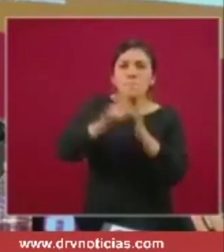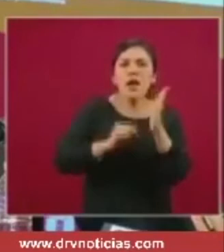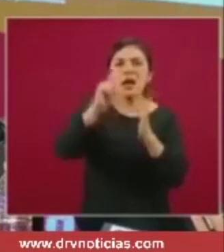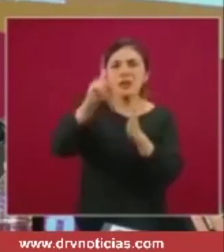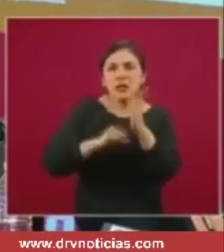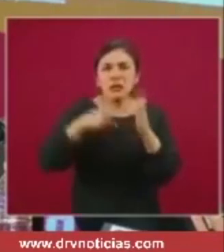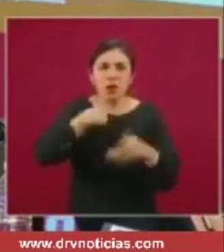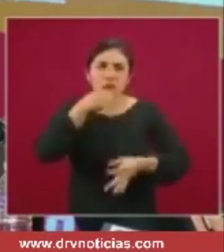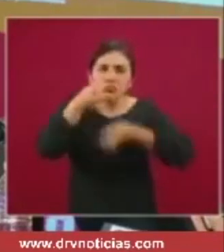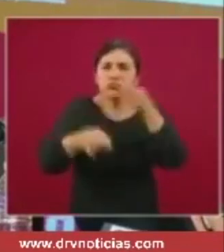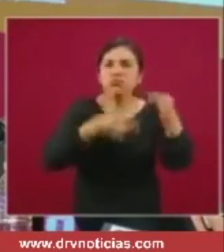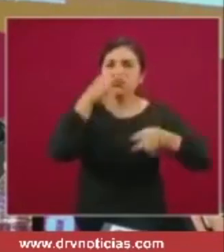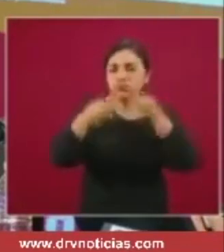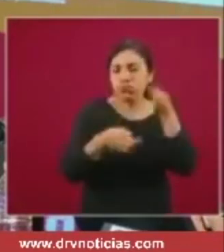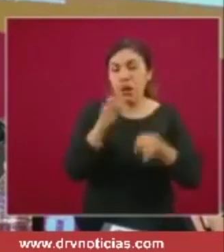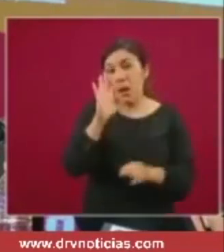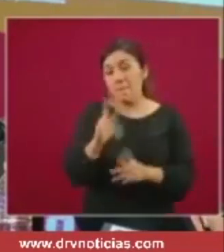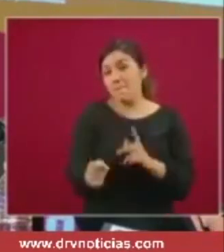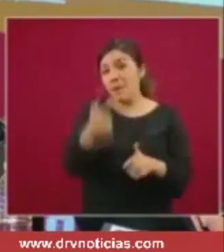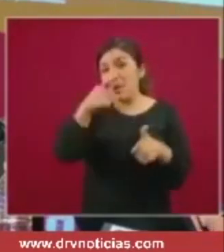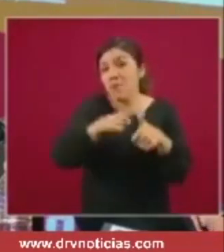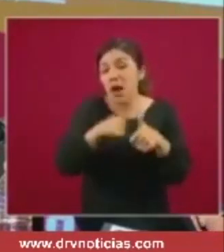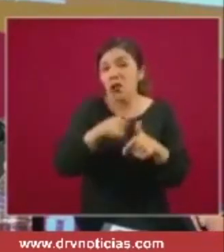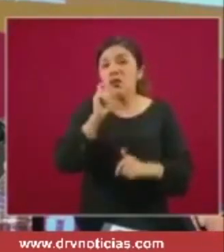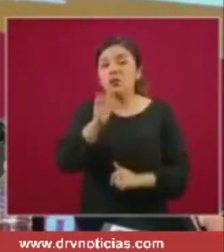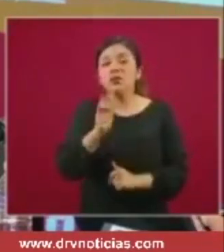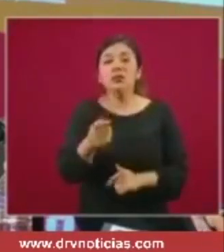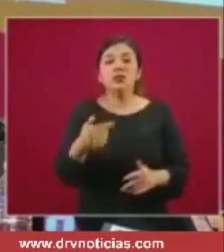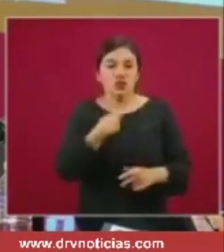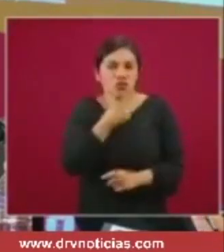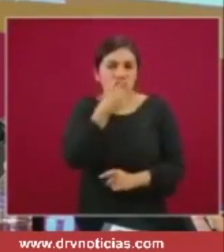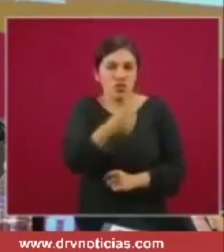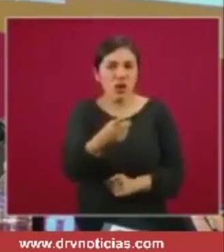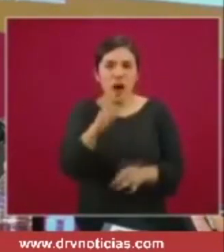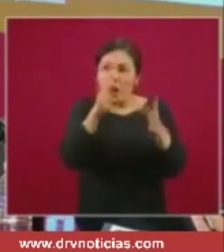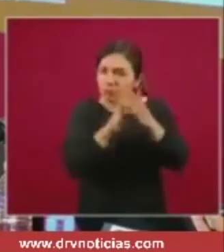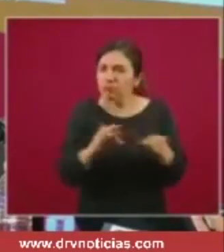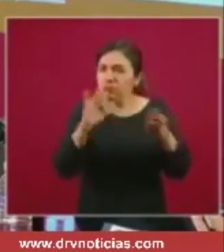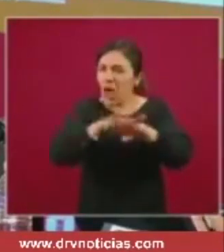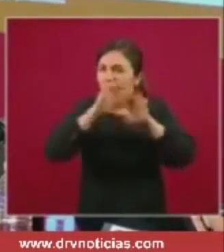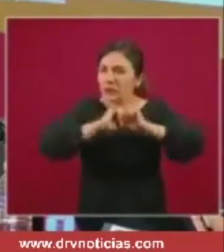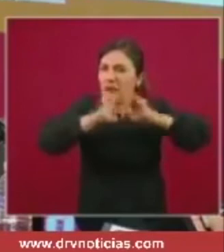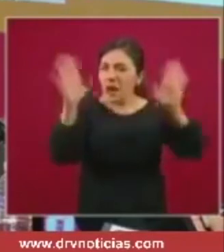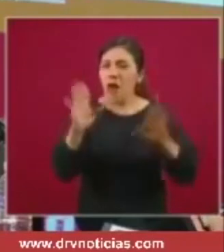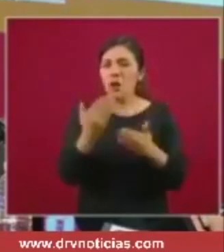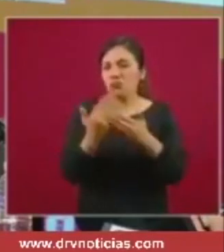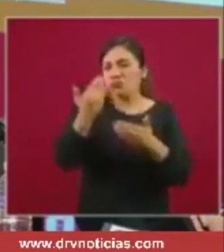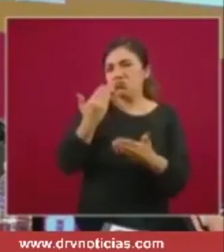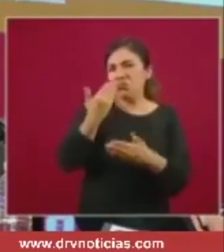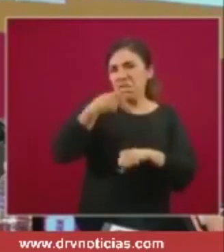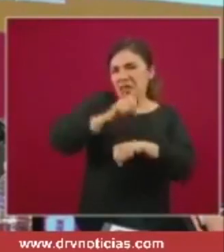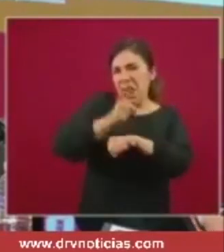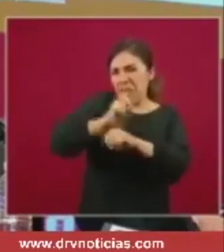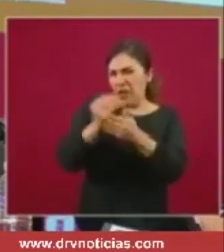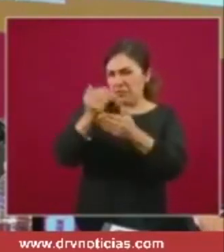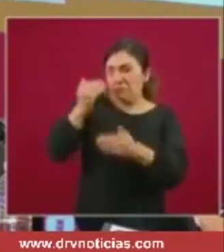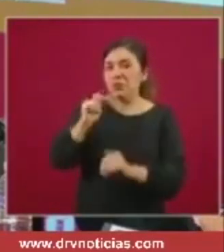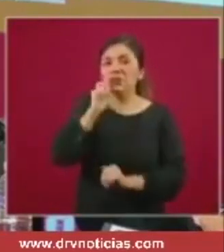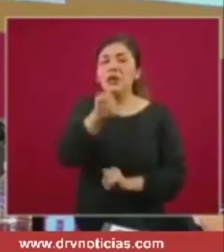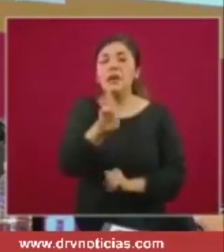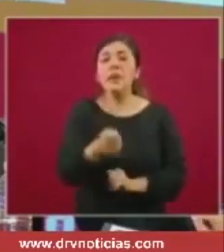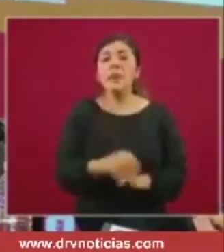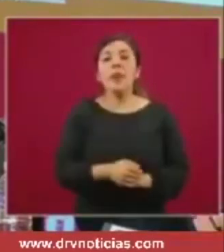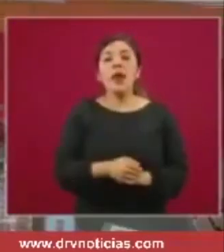quédense en casa, si usen cubrebocas. Mire, si científicamente no está comprobado, lo que sí está